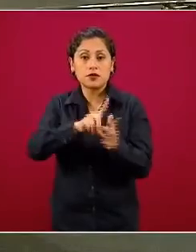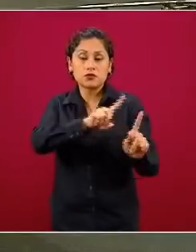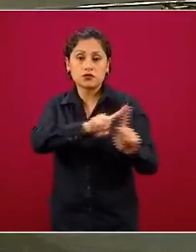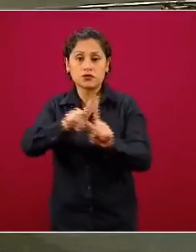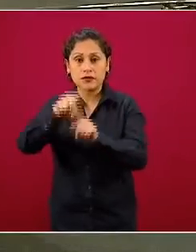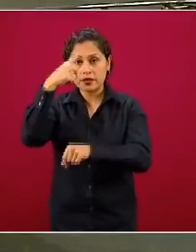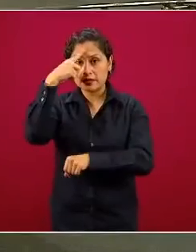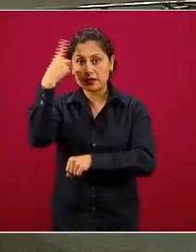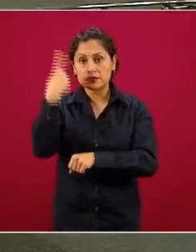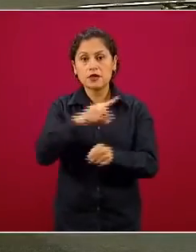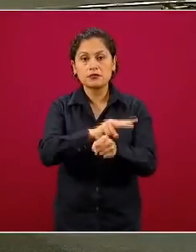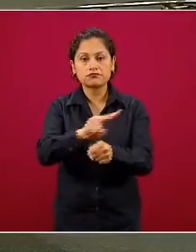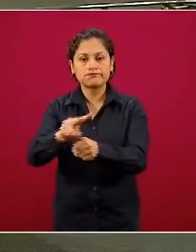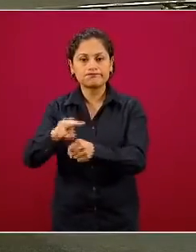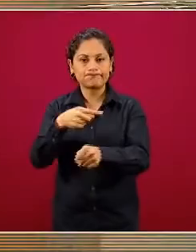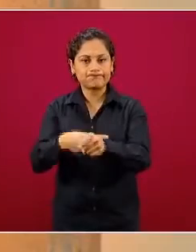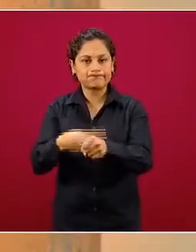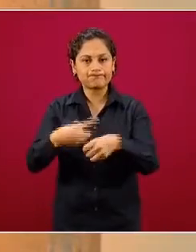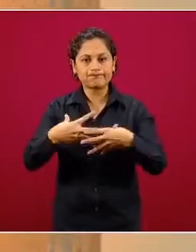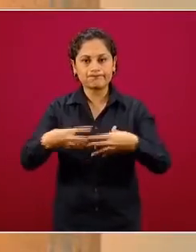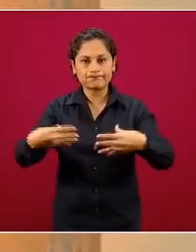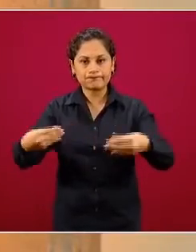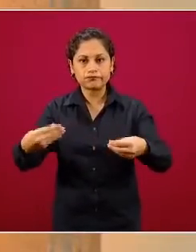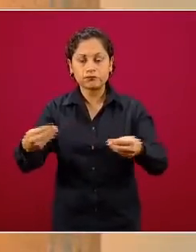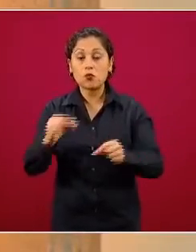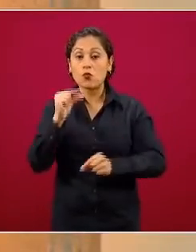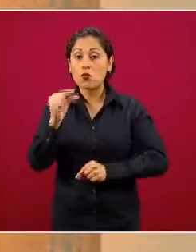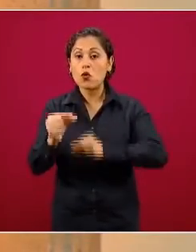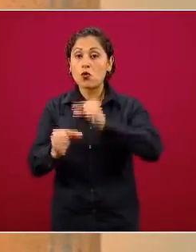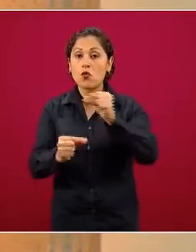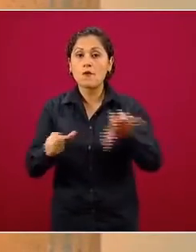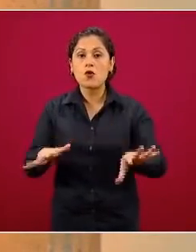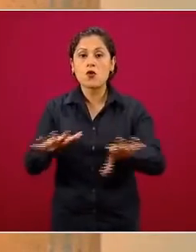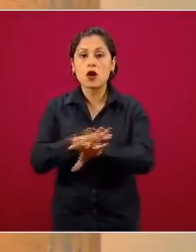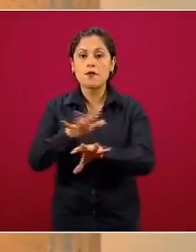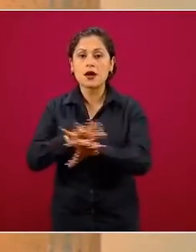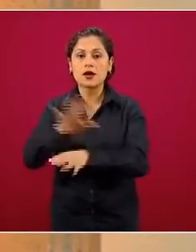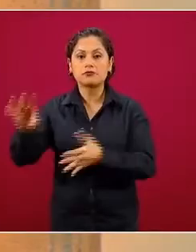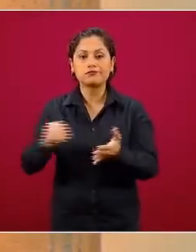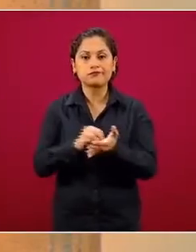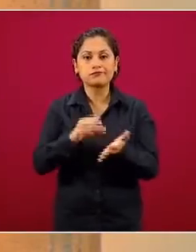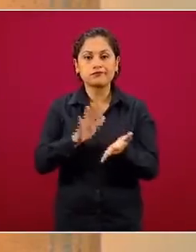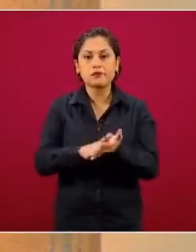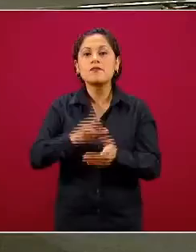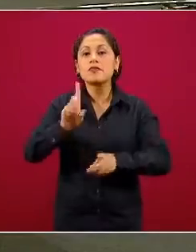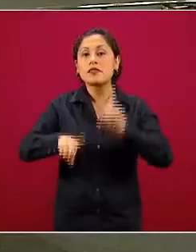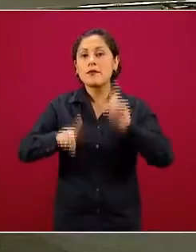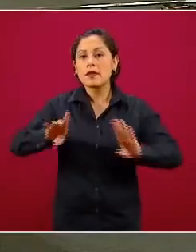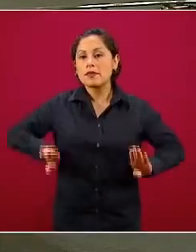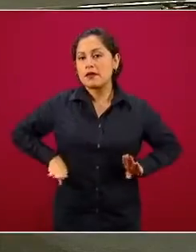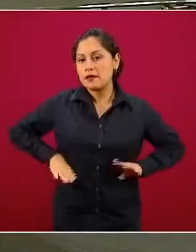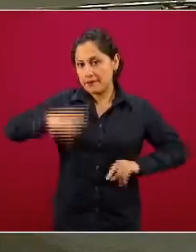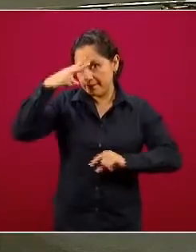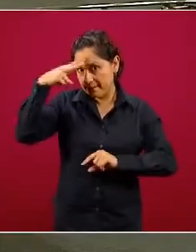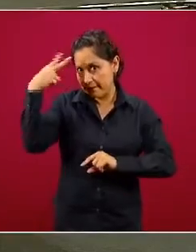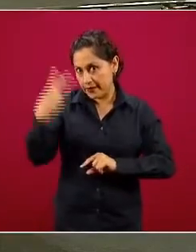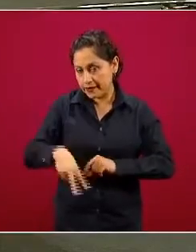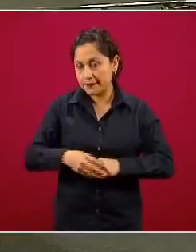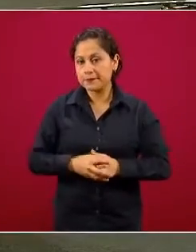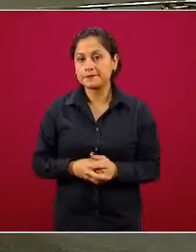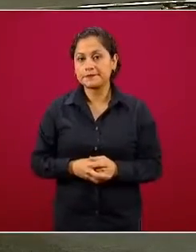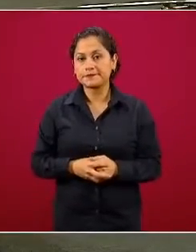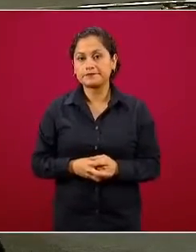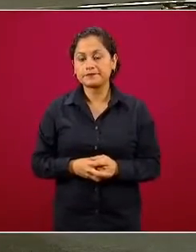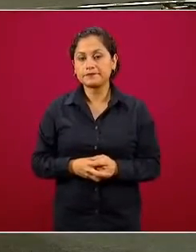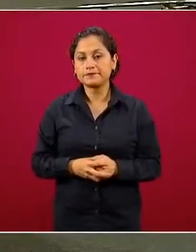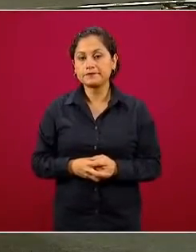ido incorporando de acuerdo a la necesidad y la utilidad que pueden tener en México. Vamos a ahora